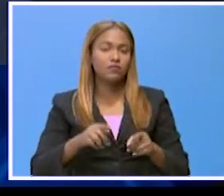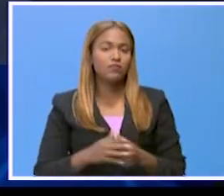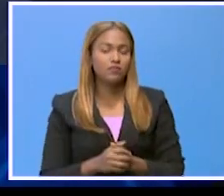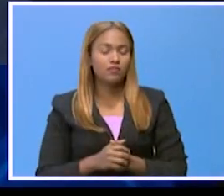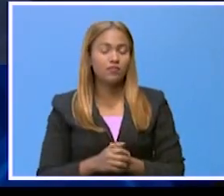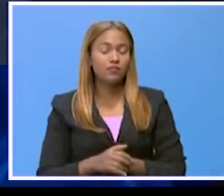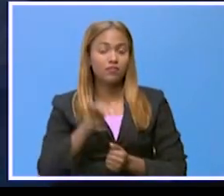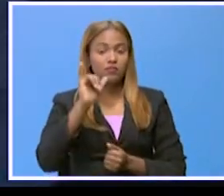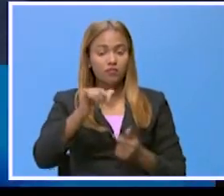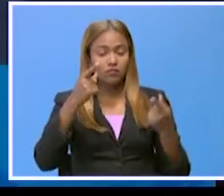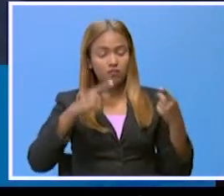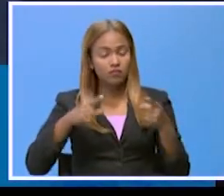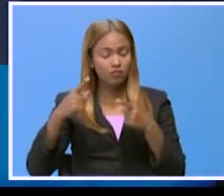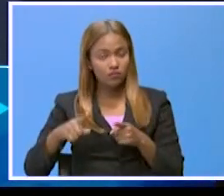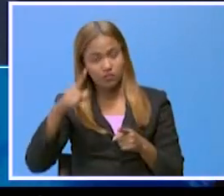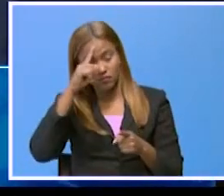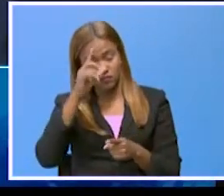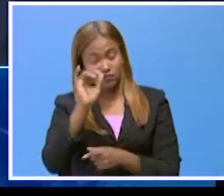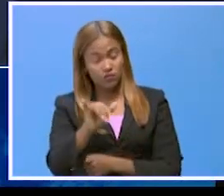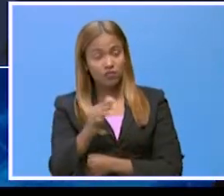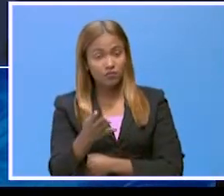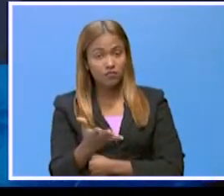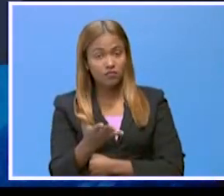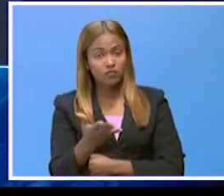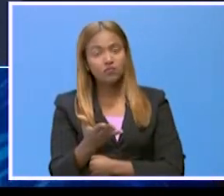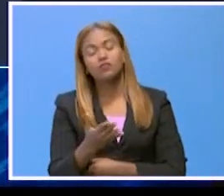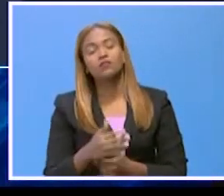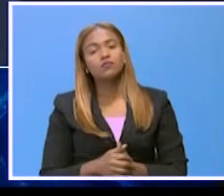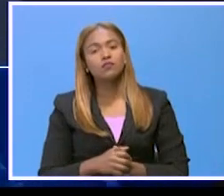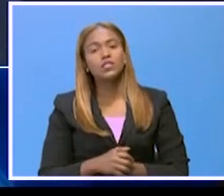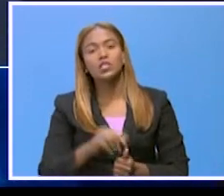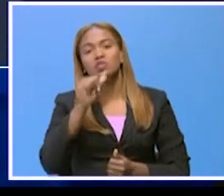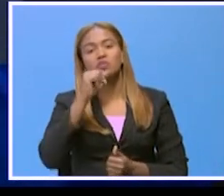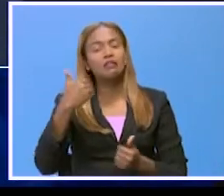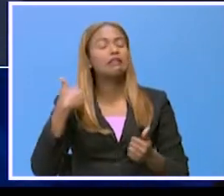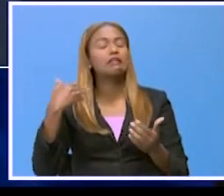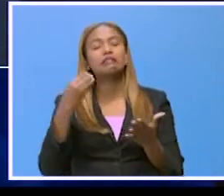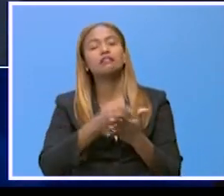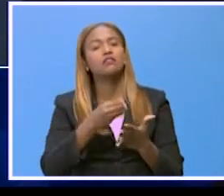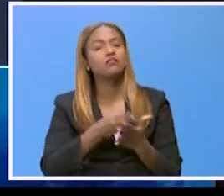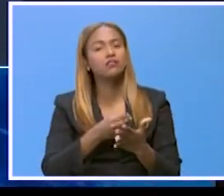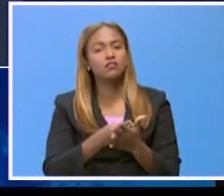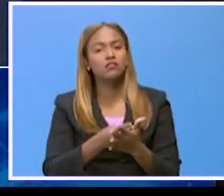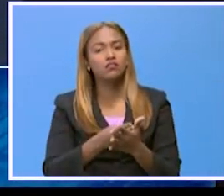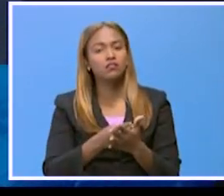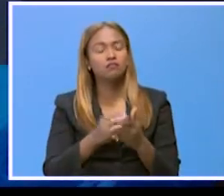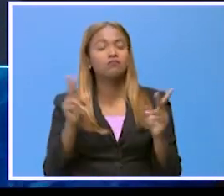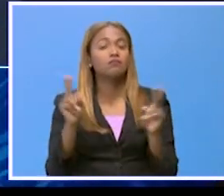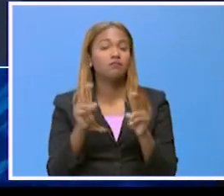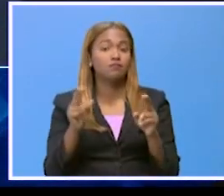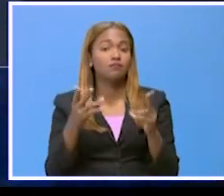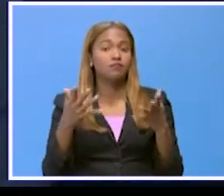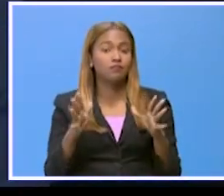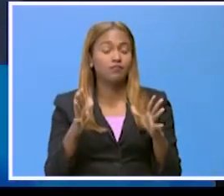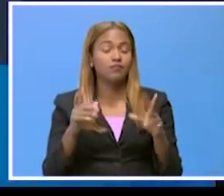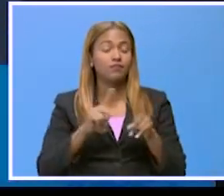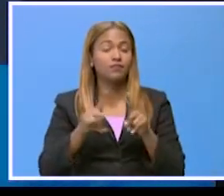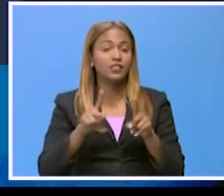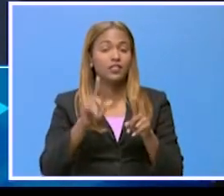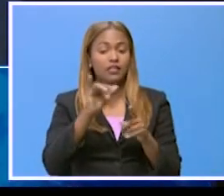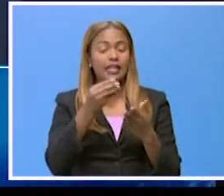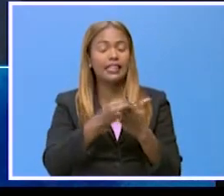las escuelas no tenían presupuestos definitivos sino